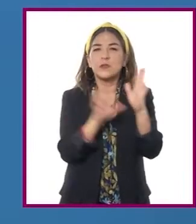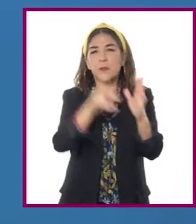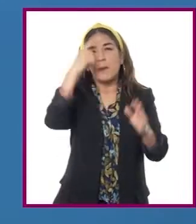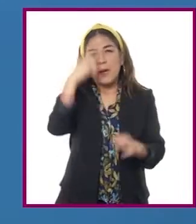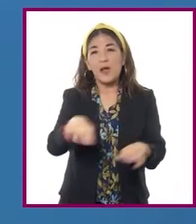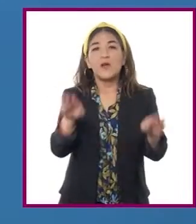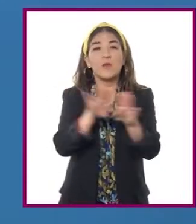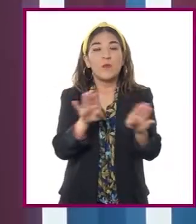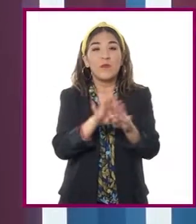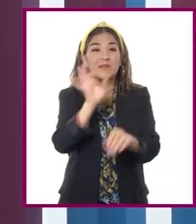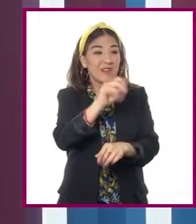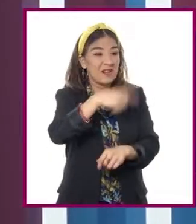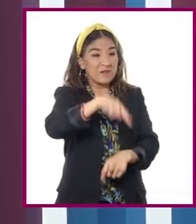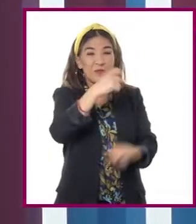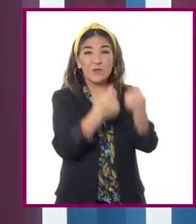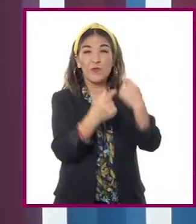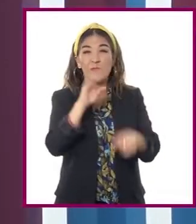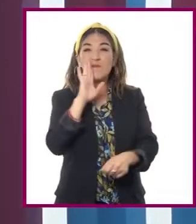su incumplimiento.